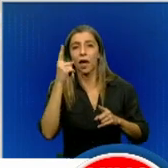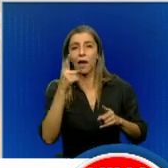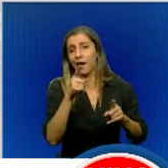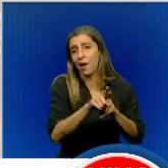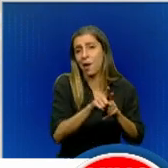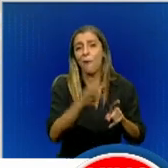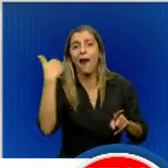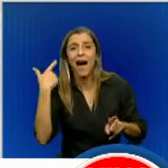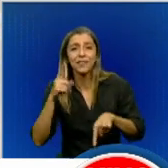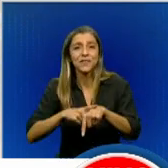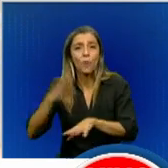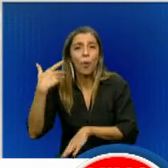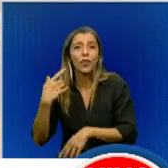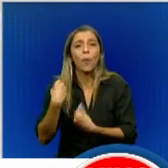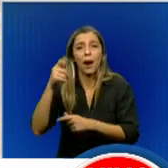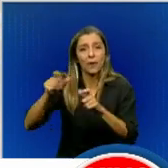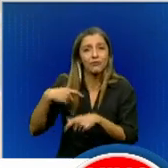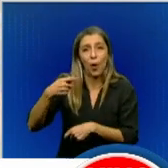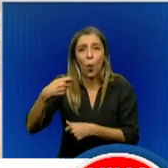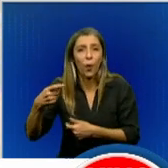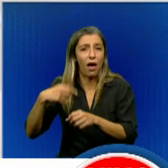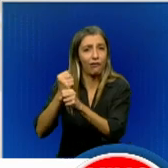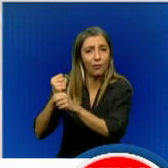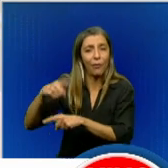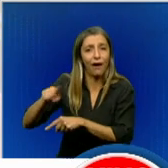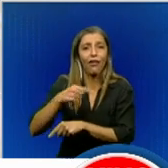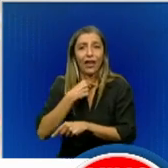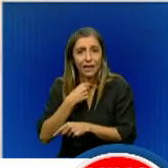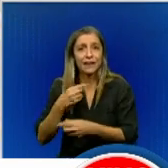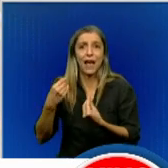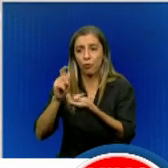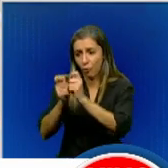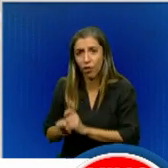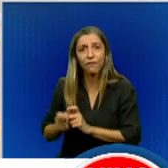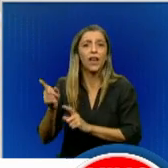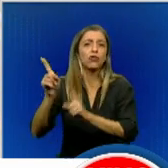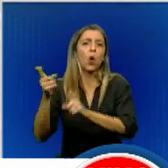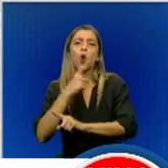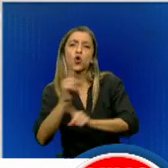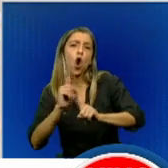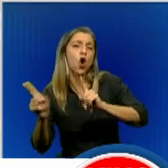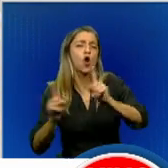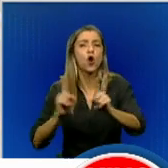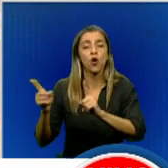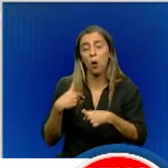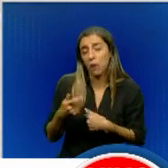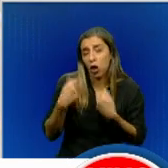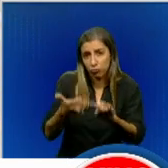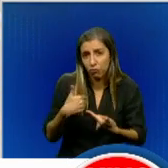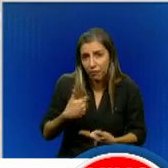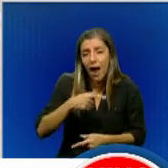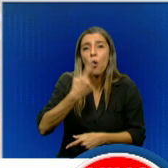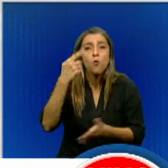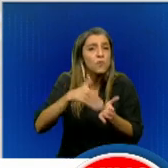cuando lo tratamos aquí en el recinto porque se dijo que eran dos gotas de agua en el océano darle una respuesta y un alivio a más de un millón trescientos mil argentinos